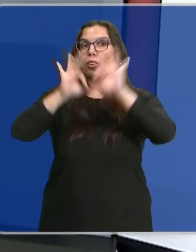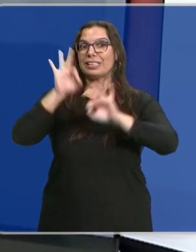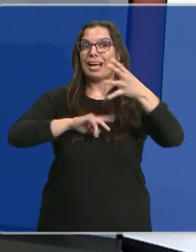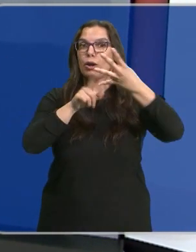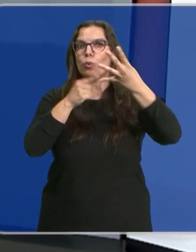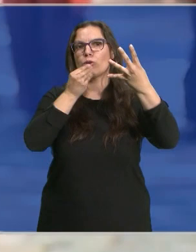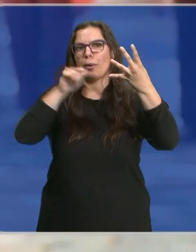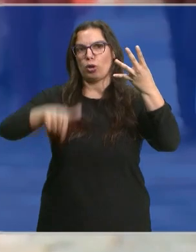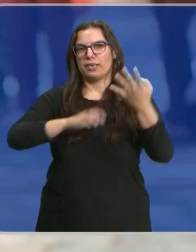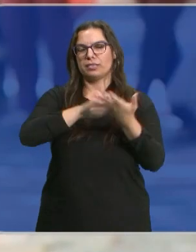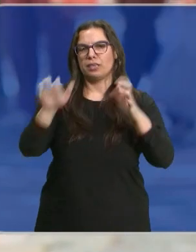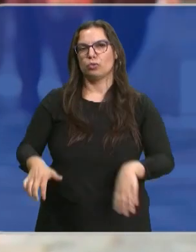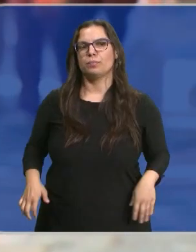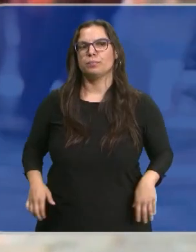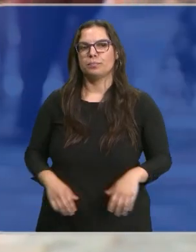Corral.